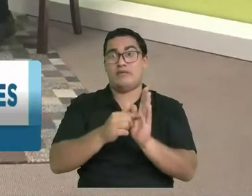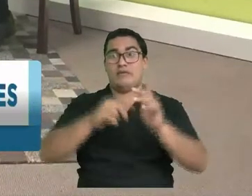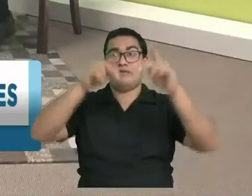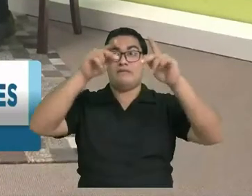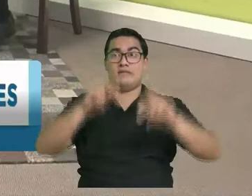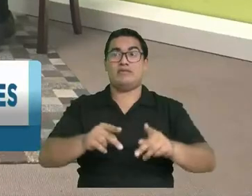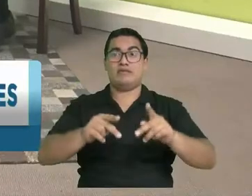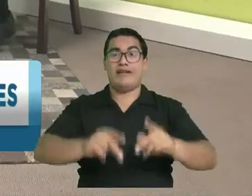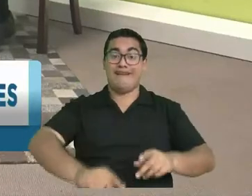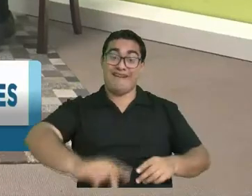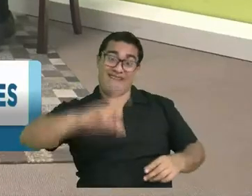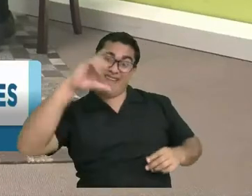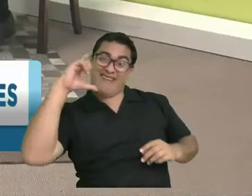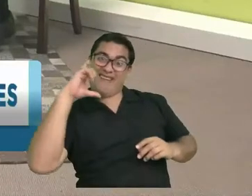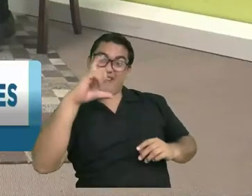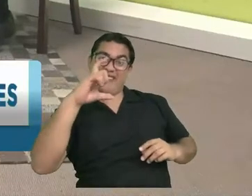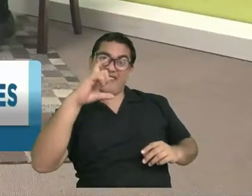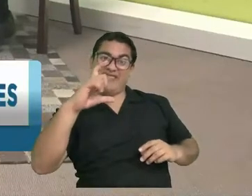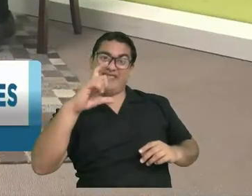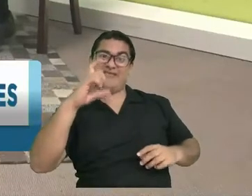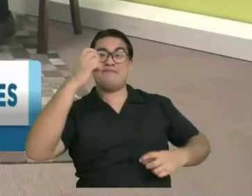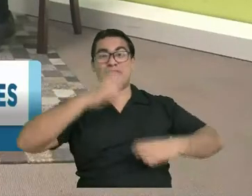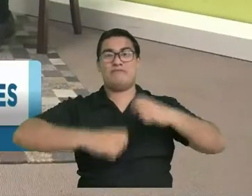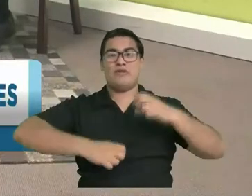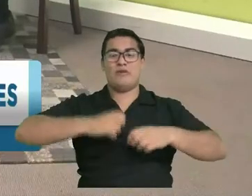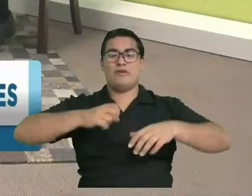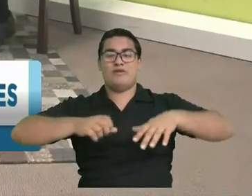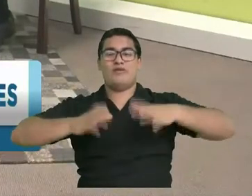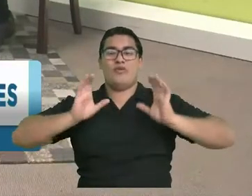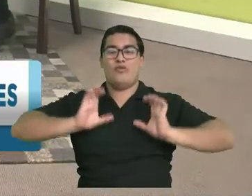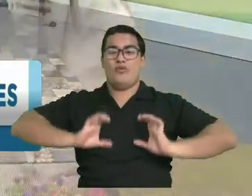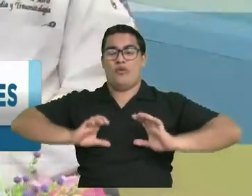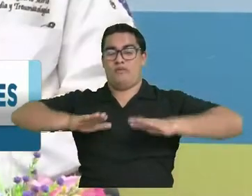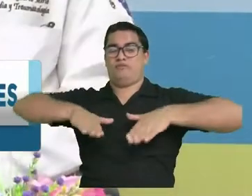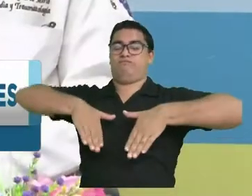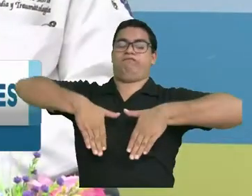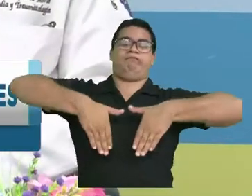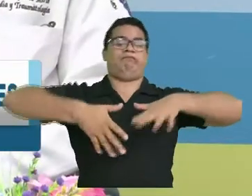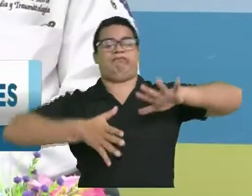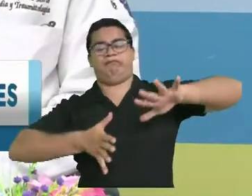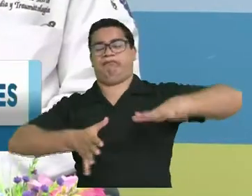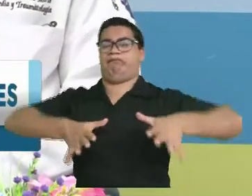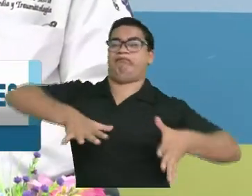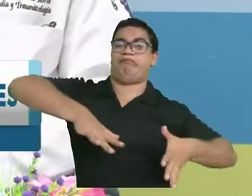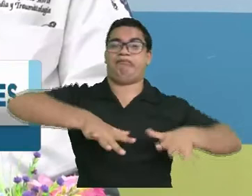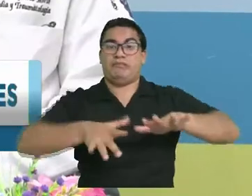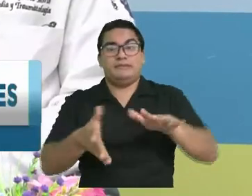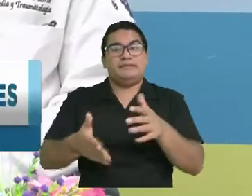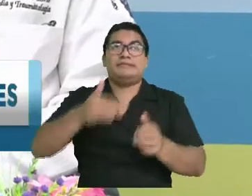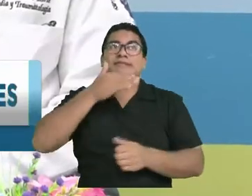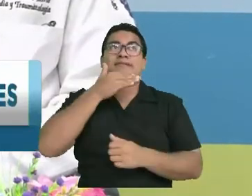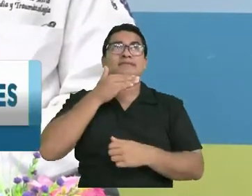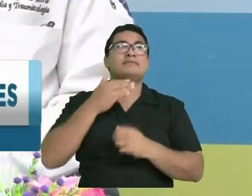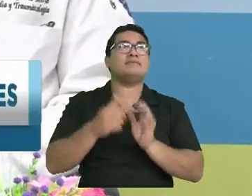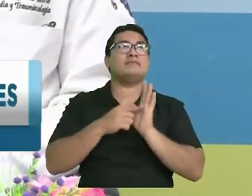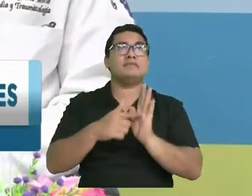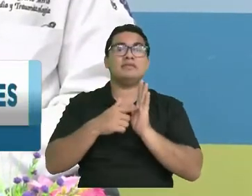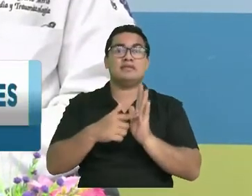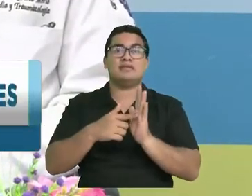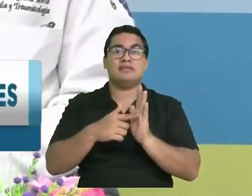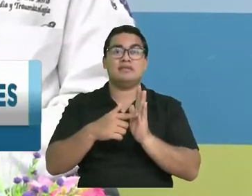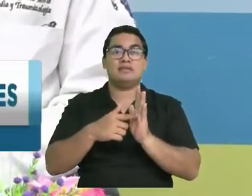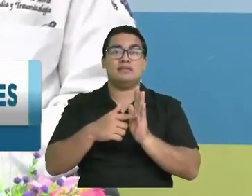altura, traslada el centro de gravedad y el equilibrio de su cuerpo es más inestable. Y como vos lo mencionabas, ellas se